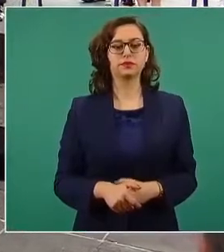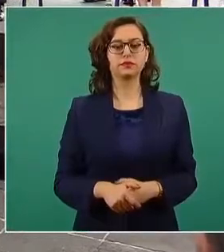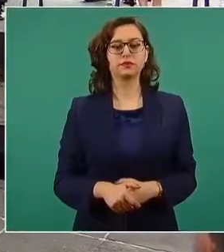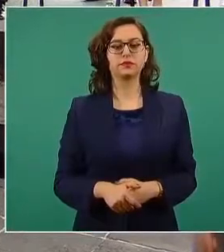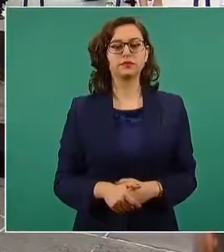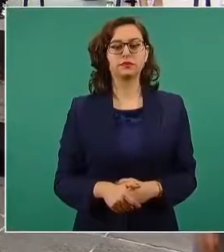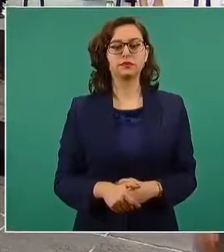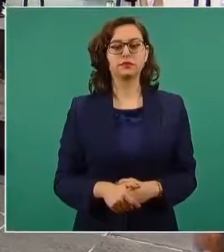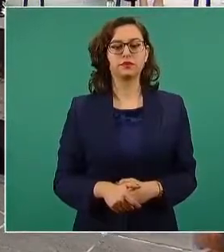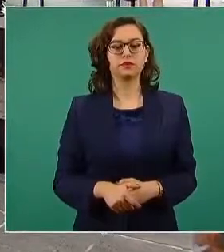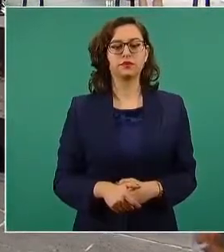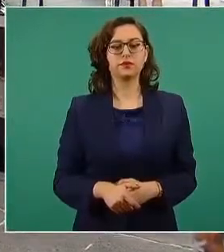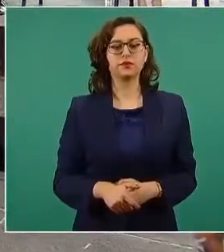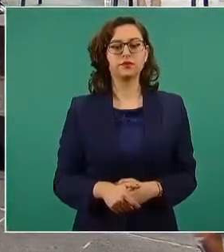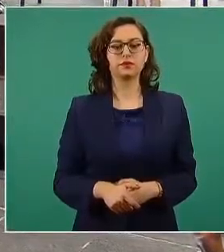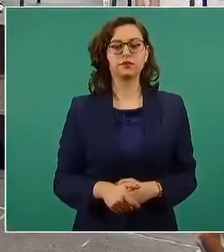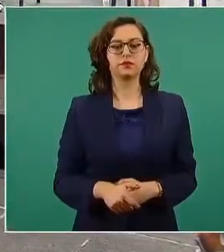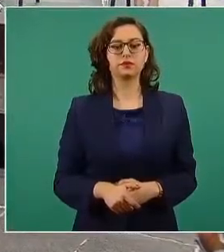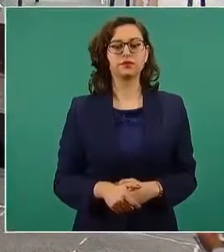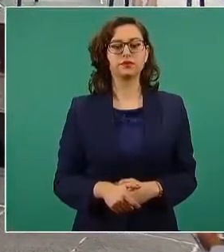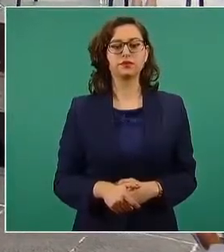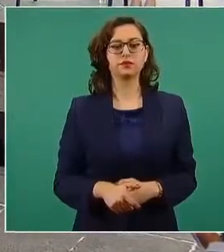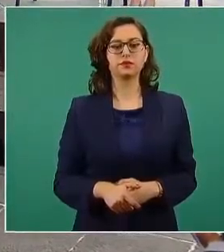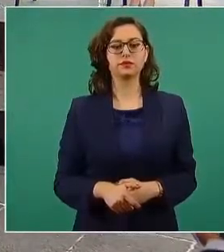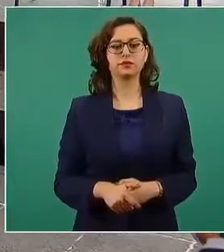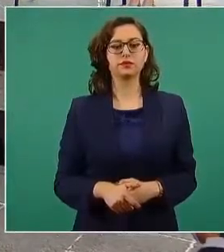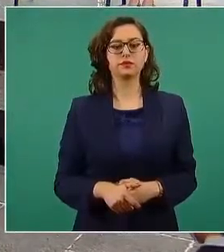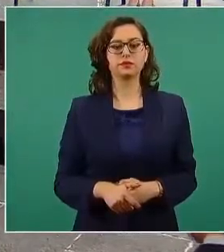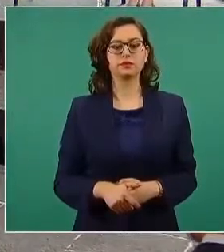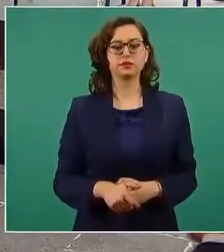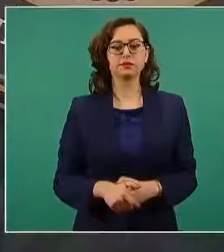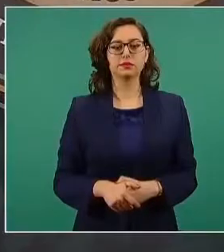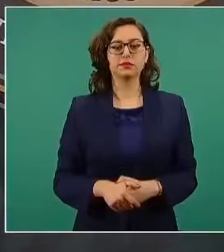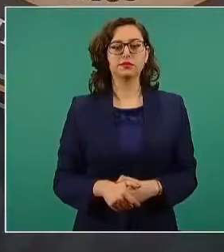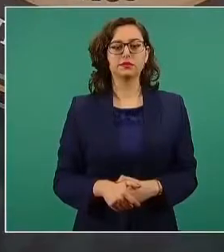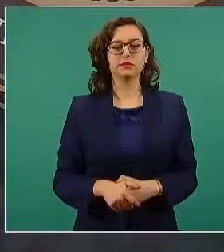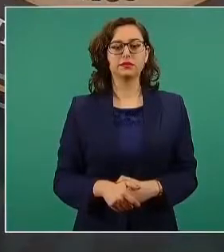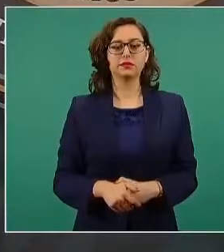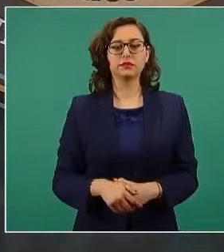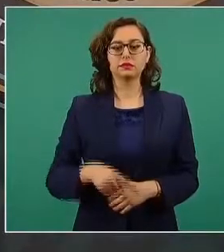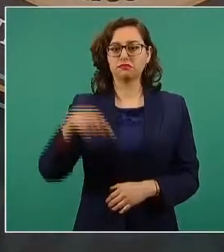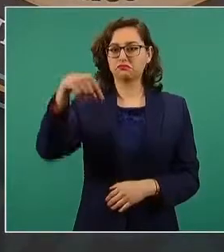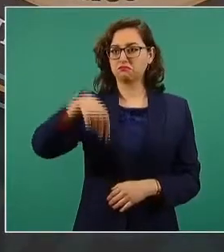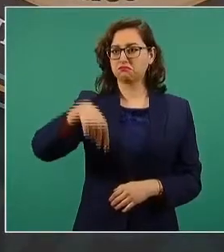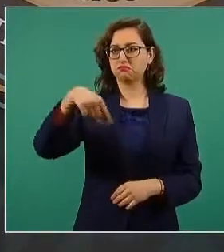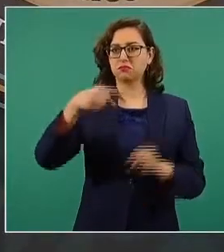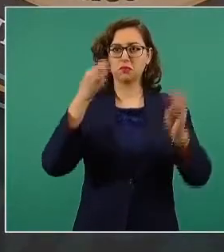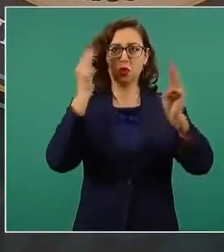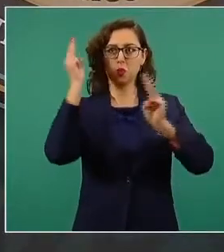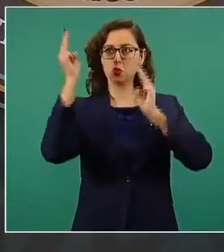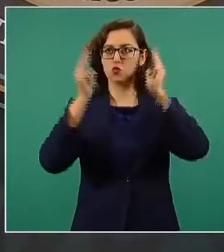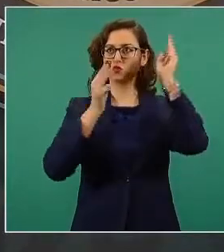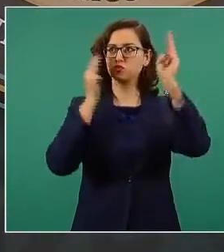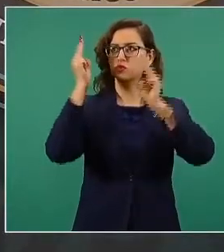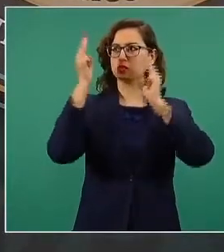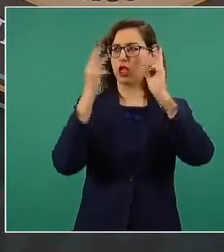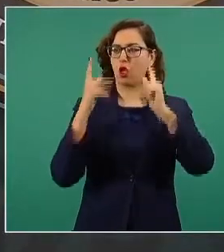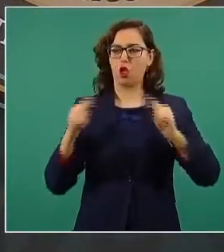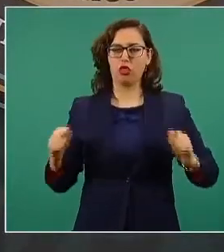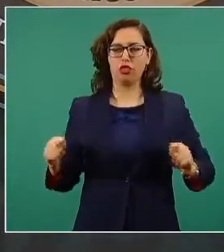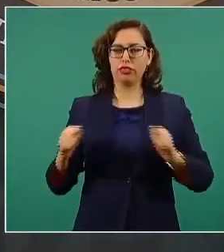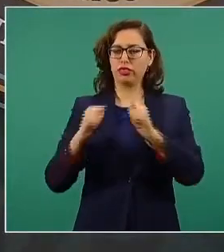Hoy, desde el Museo del Templo Mayor, el